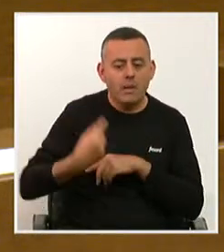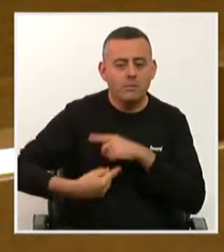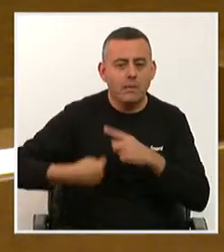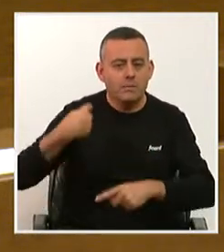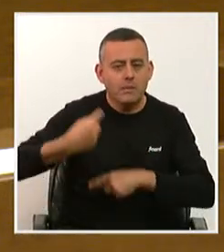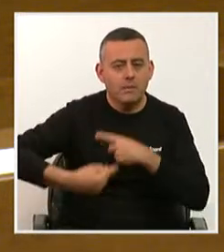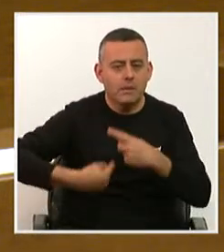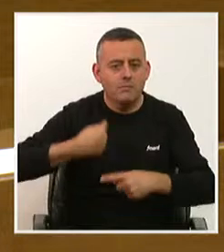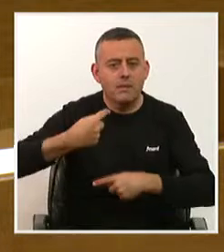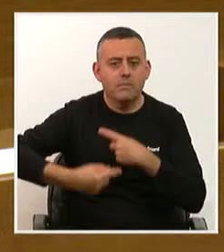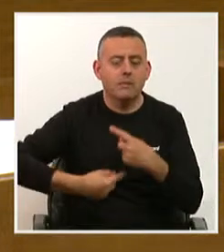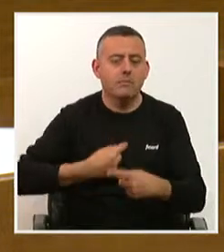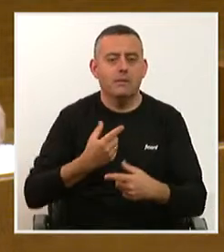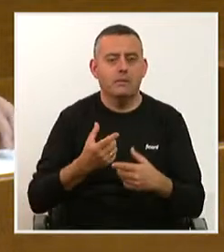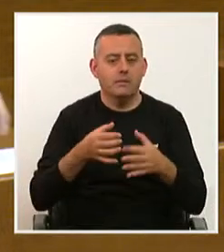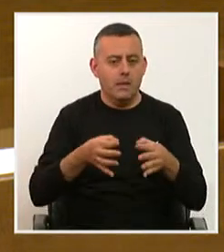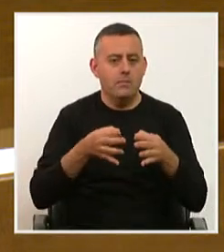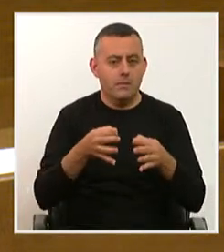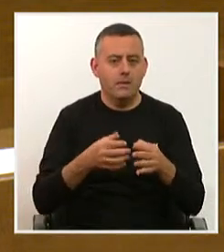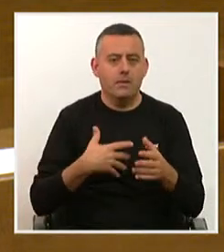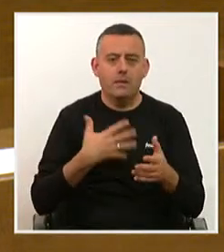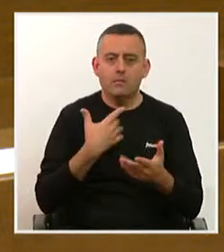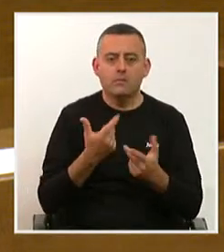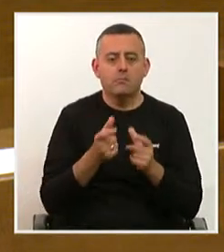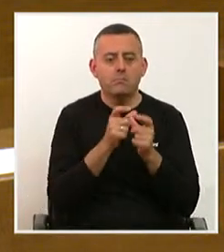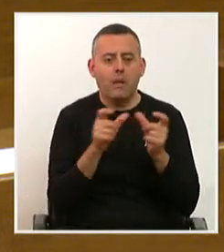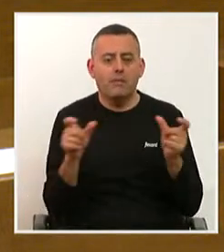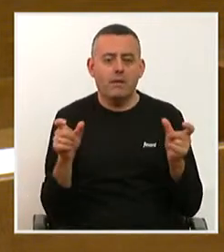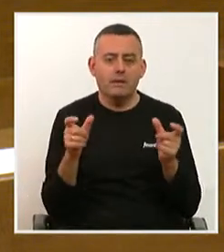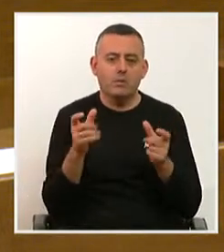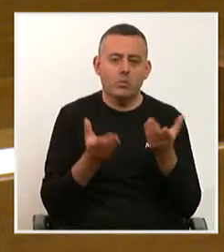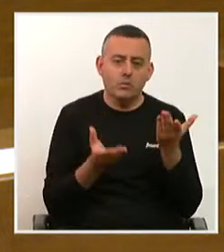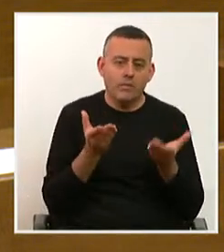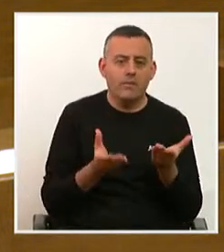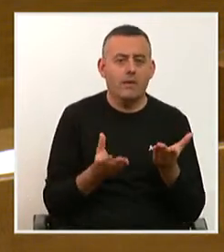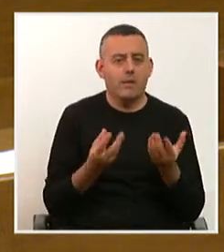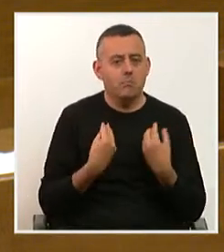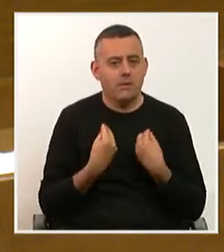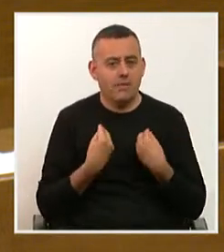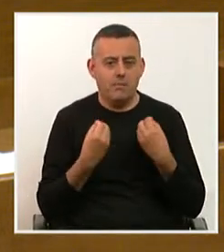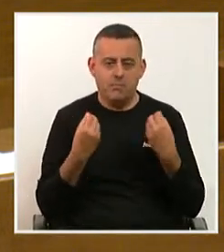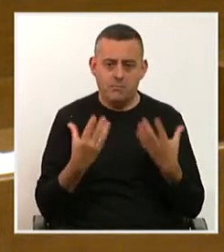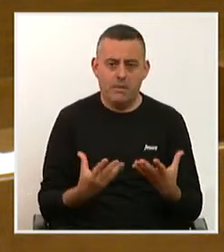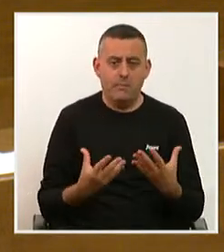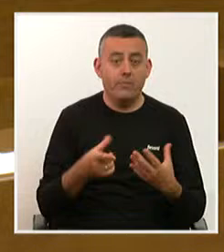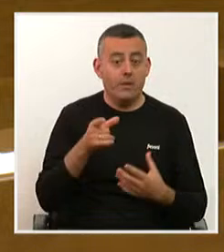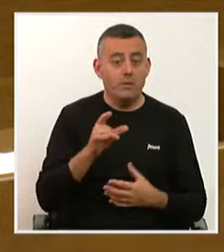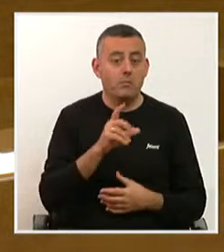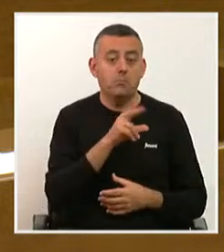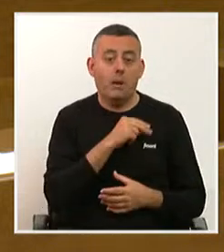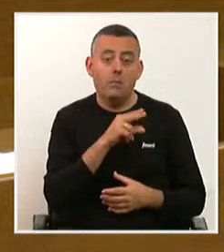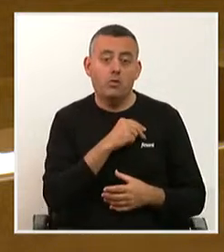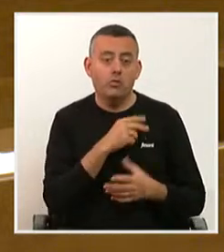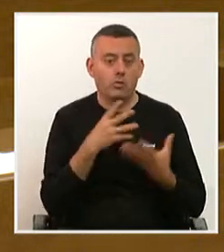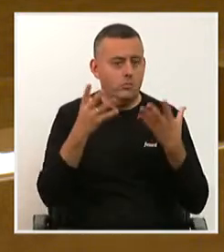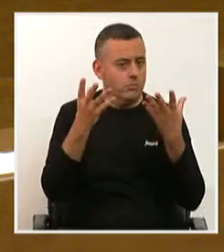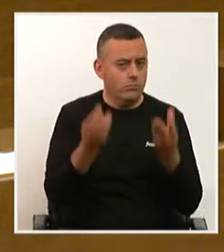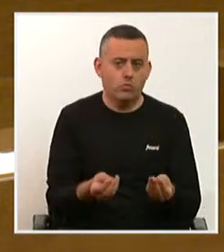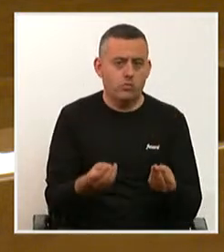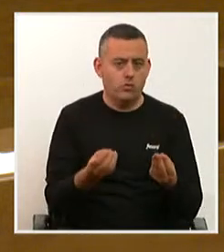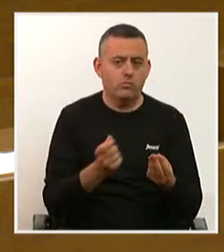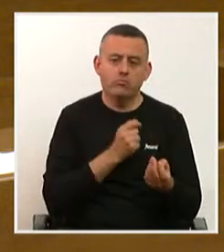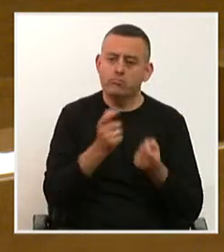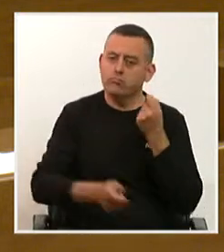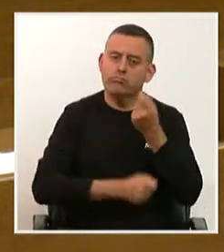gener y viv una de no